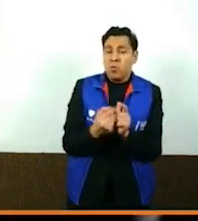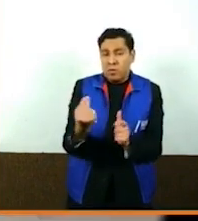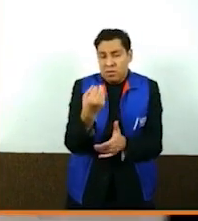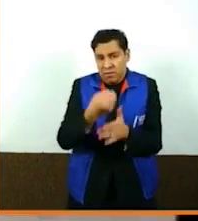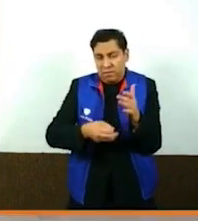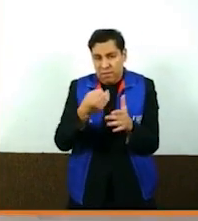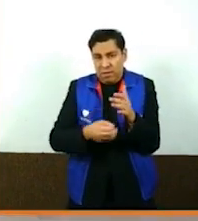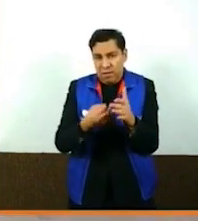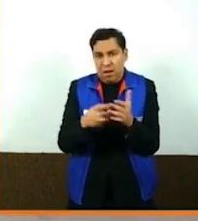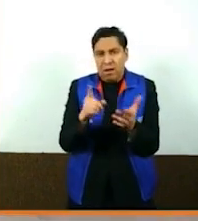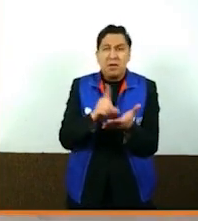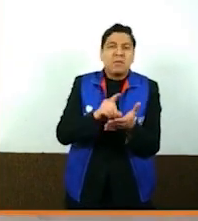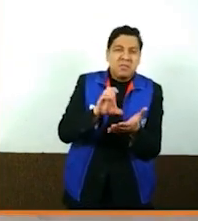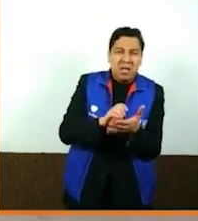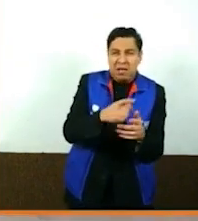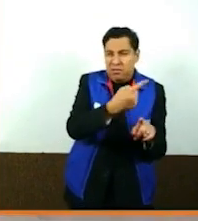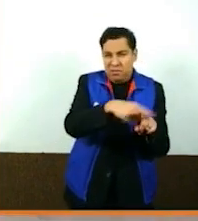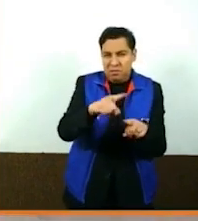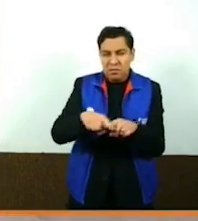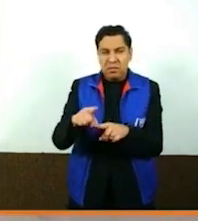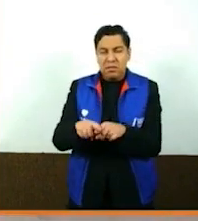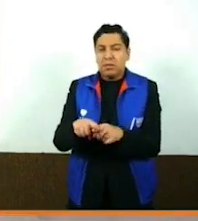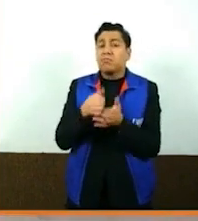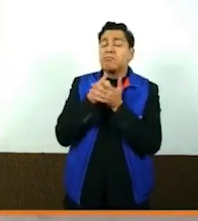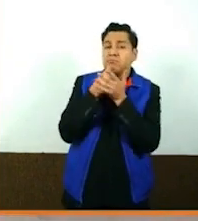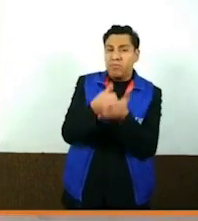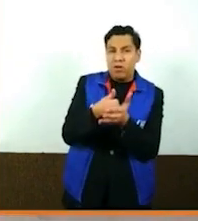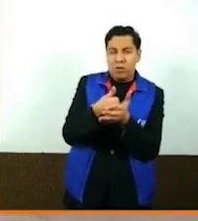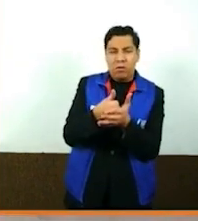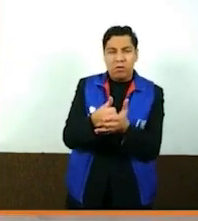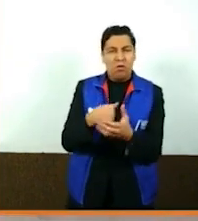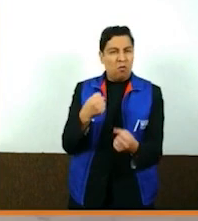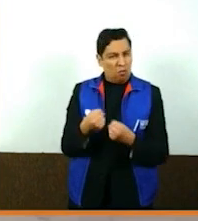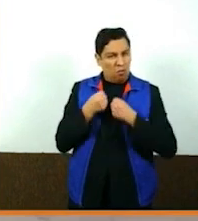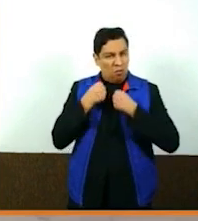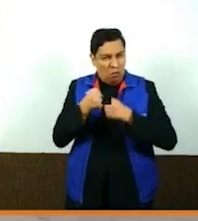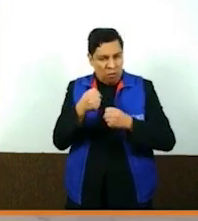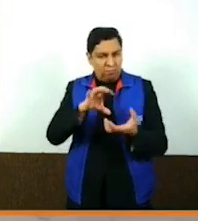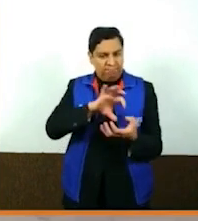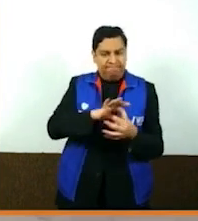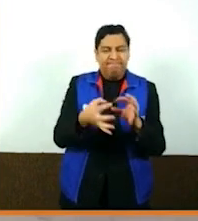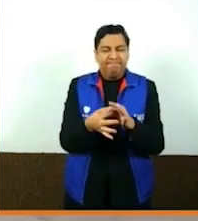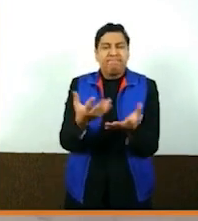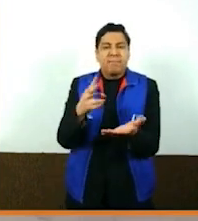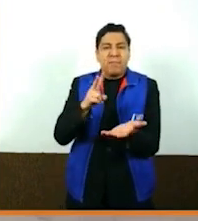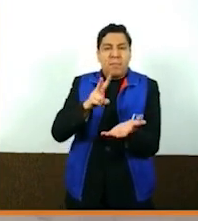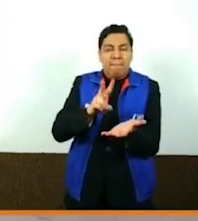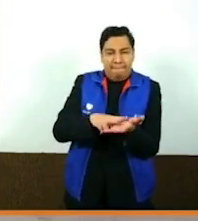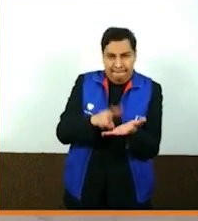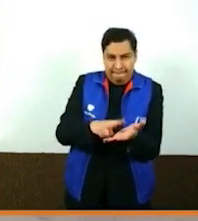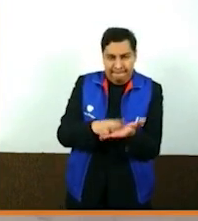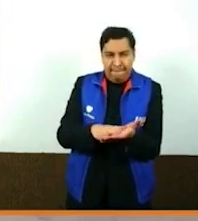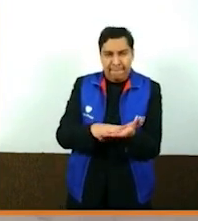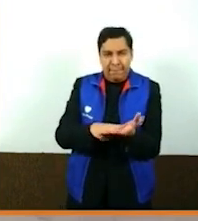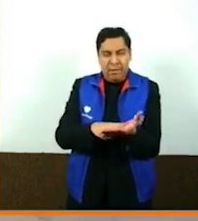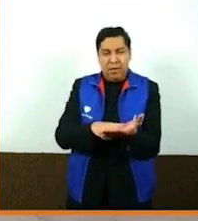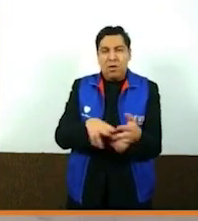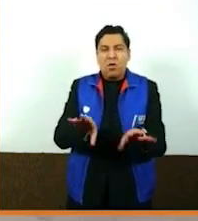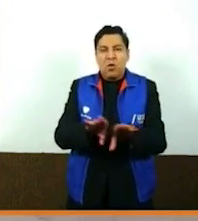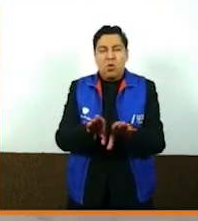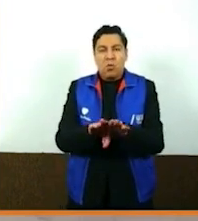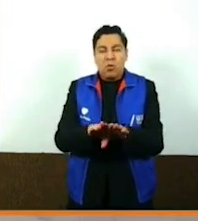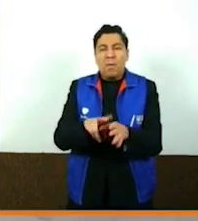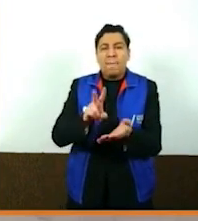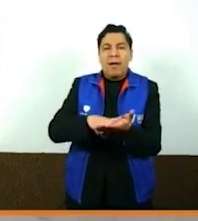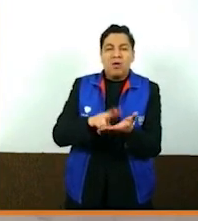y capacitamos a nuestros colaboradores, fortalecemos las cadenas de proveeduría creando un círculo virtuoso de